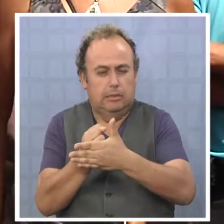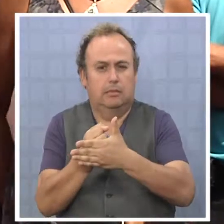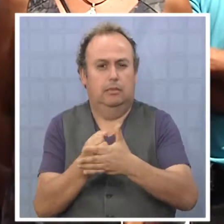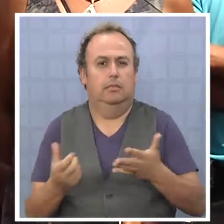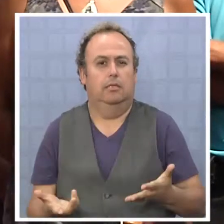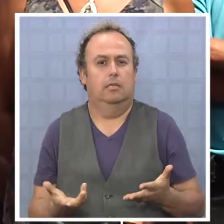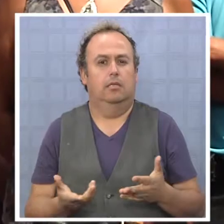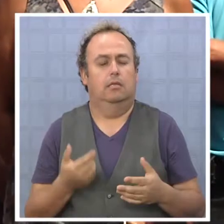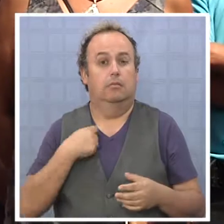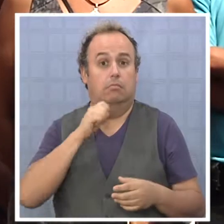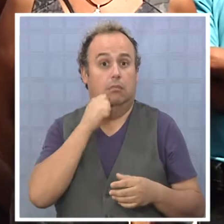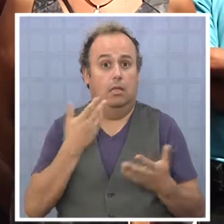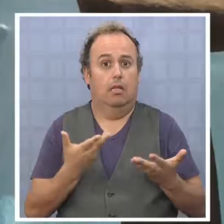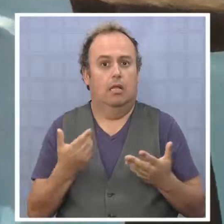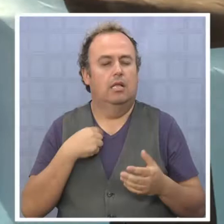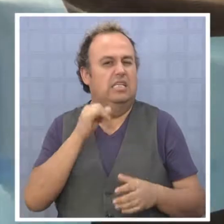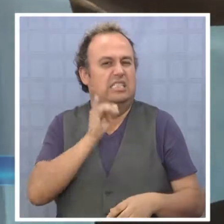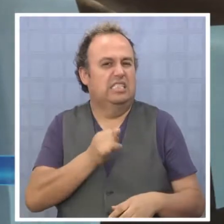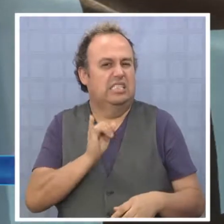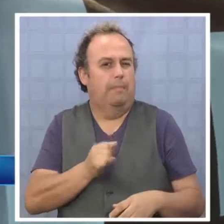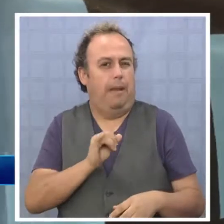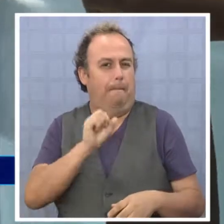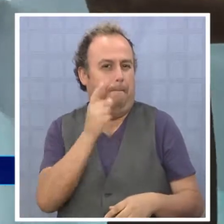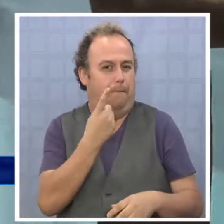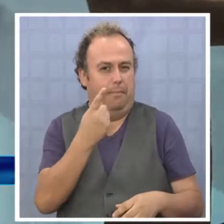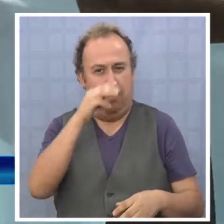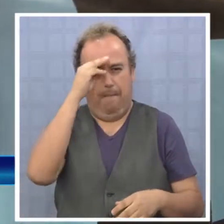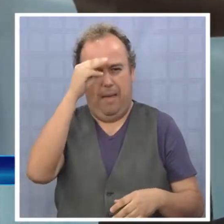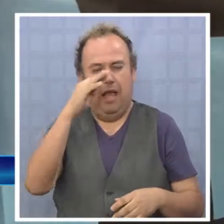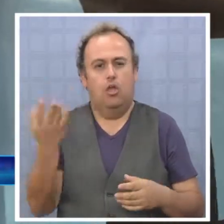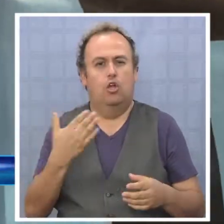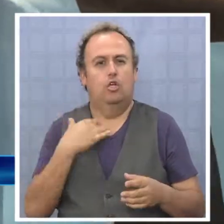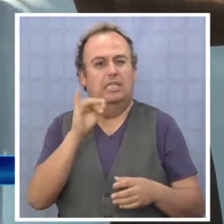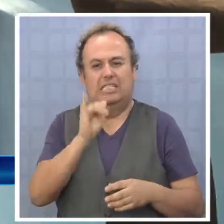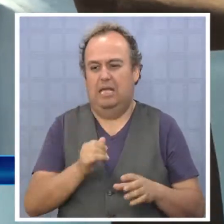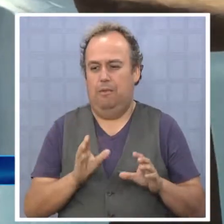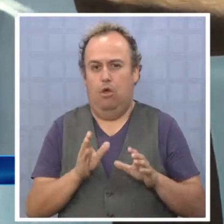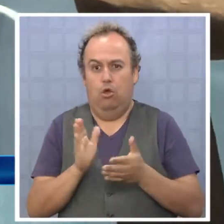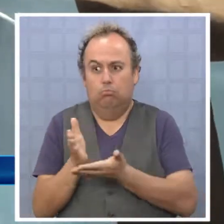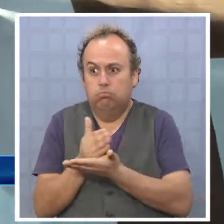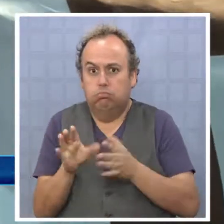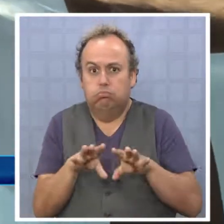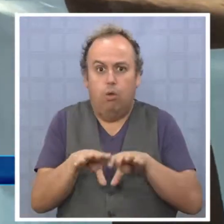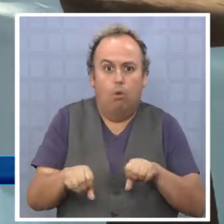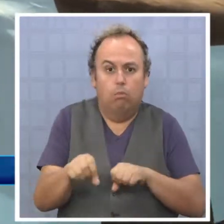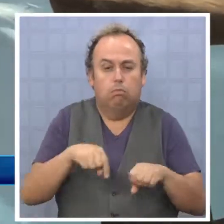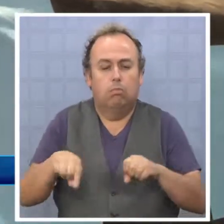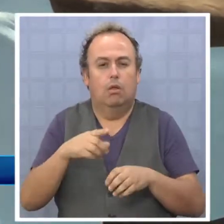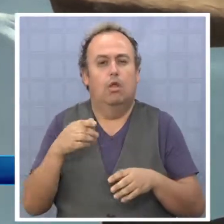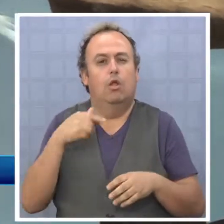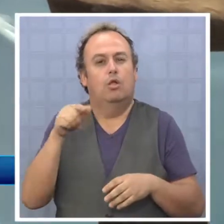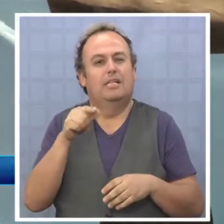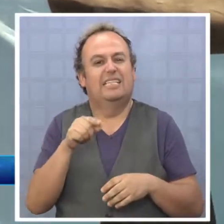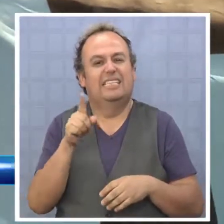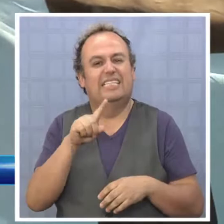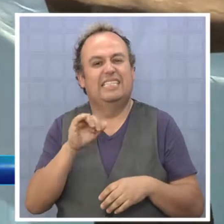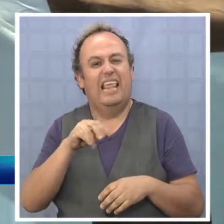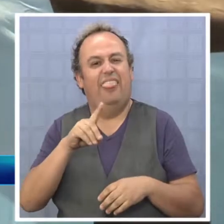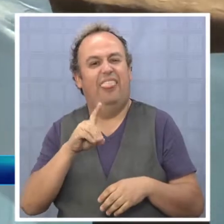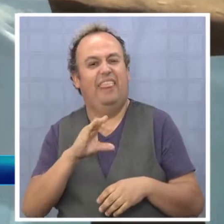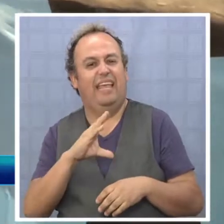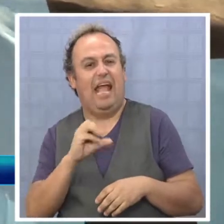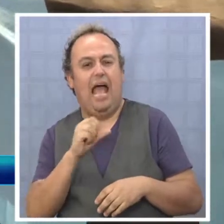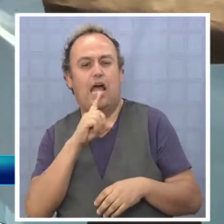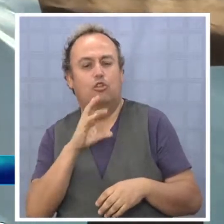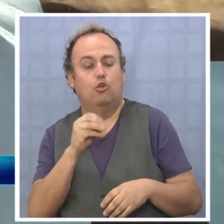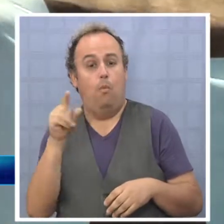significa mucho porque constantemente los primeros de mayo lo que hacemos es tratar de organizar las fuerzas, por lo menos los sindicatos del puerto, y